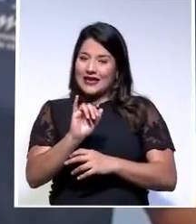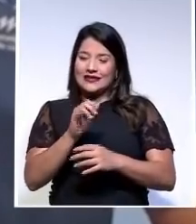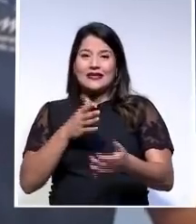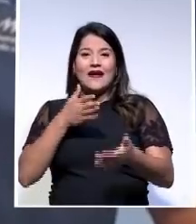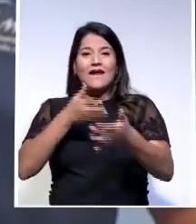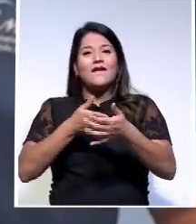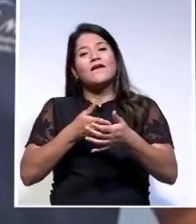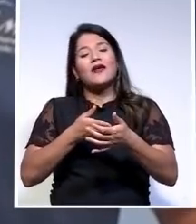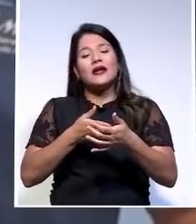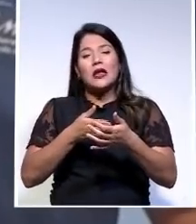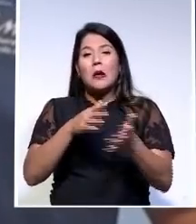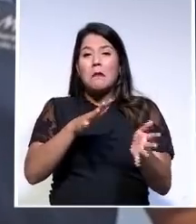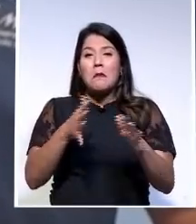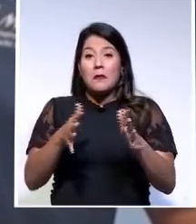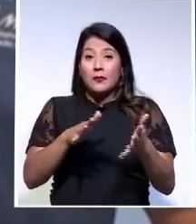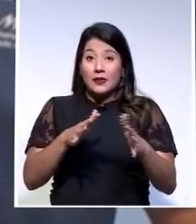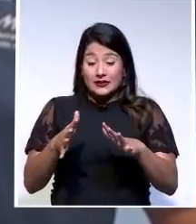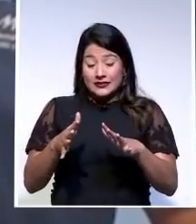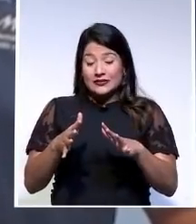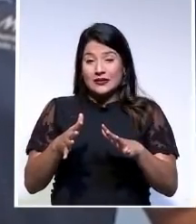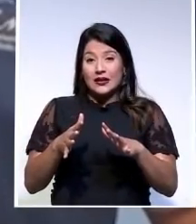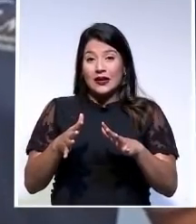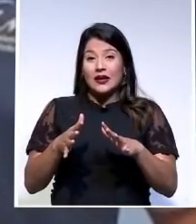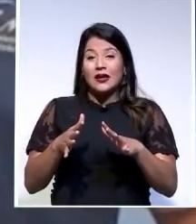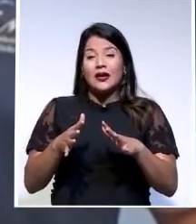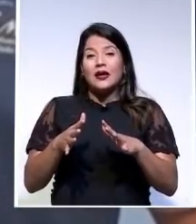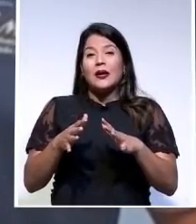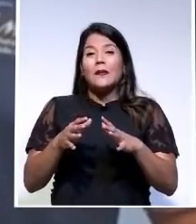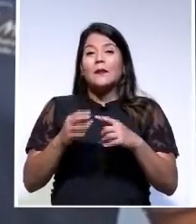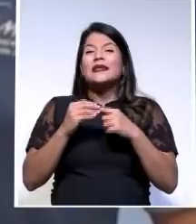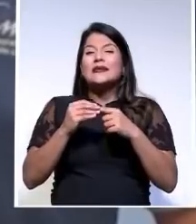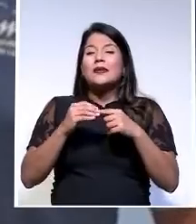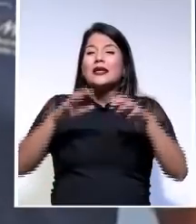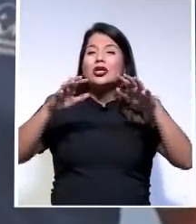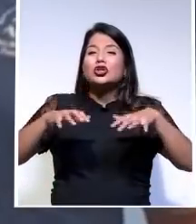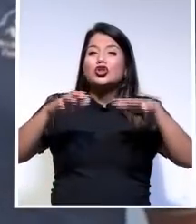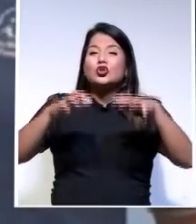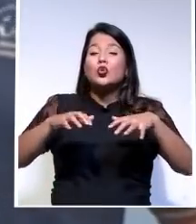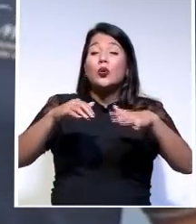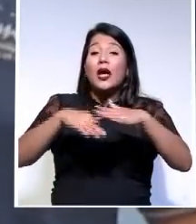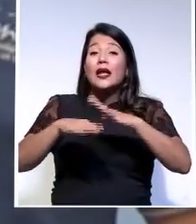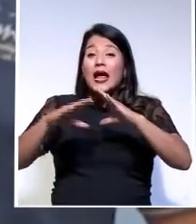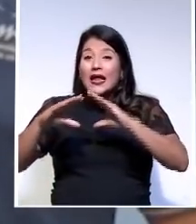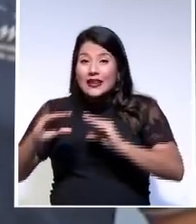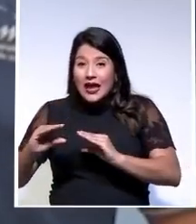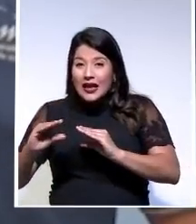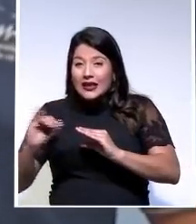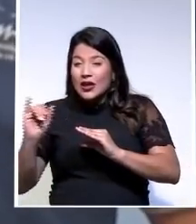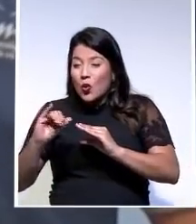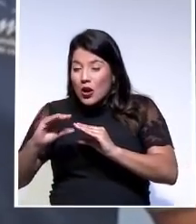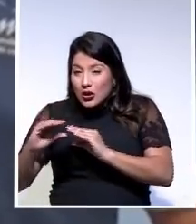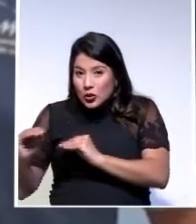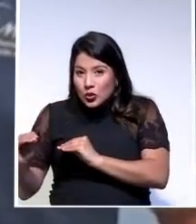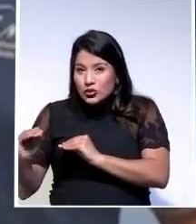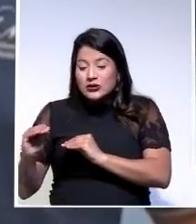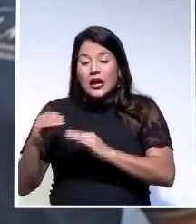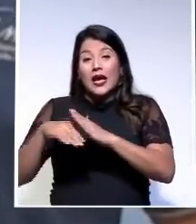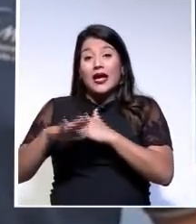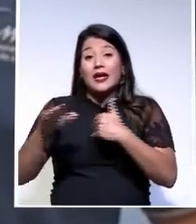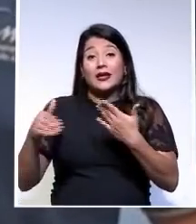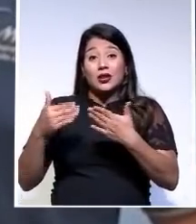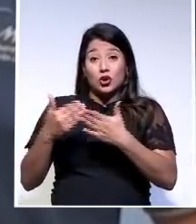afectando moderadamente, particularmente reforzando la actividad lluviosa tanto en la tarde como en primeras horas de la noche en toda la